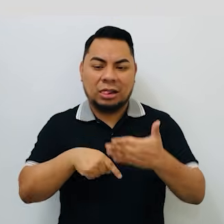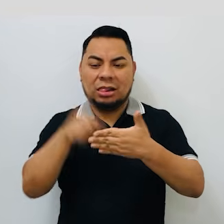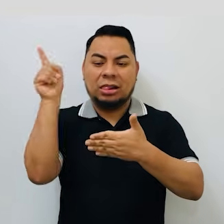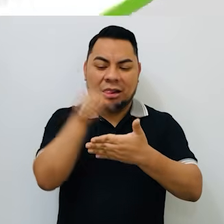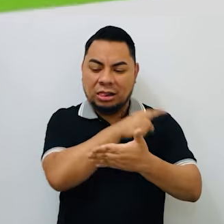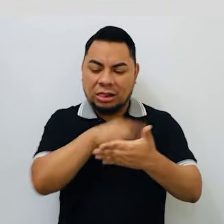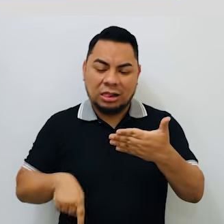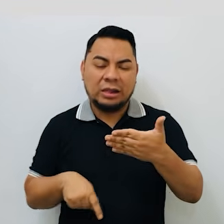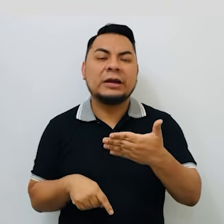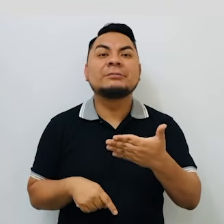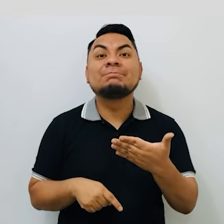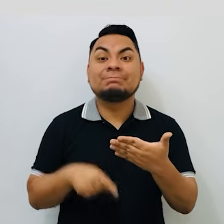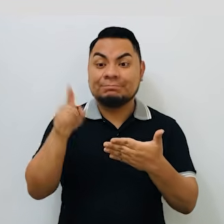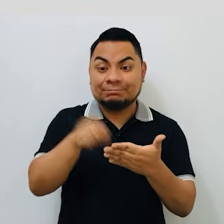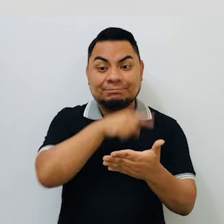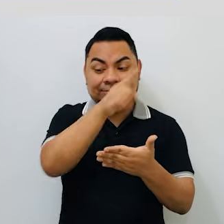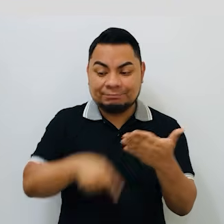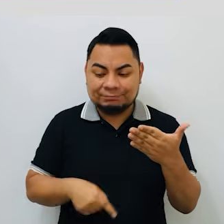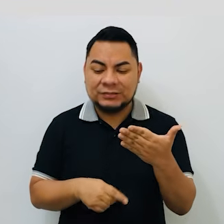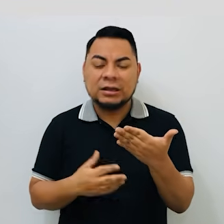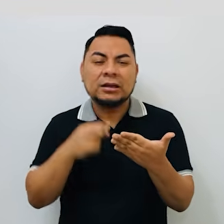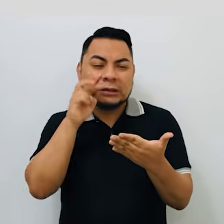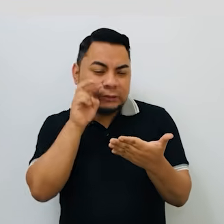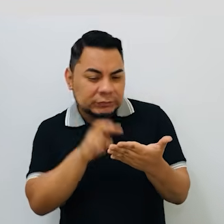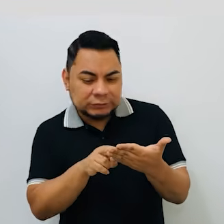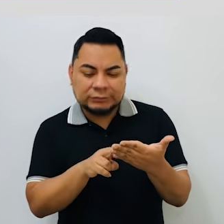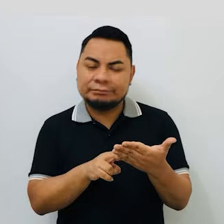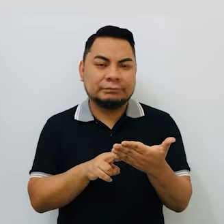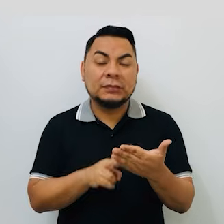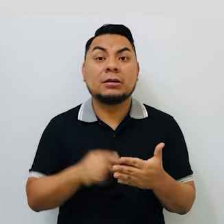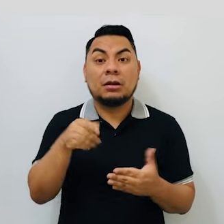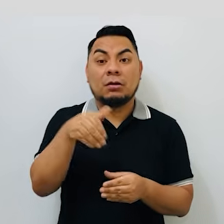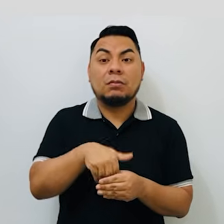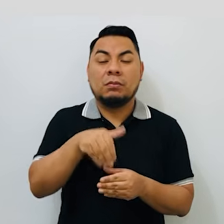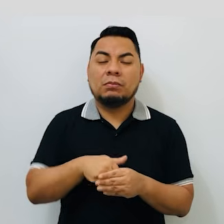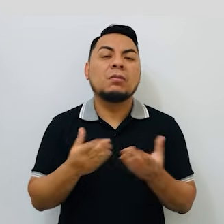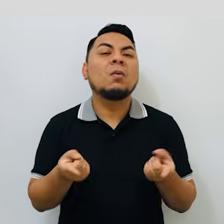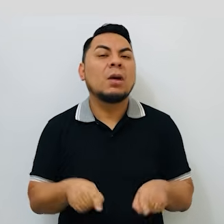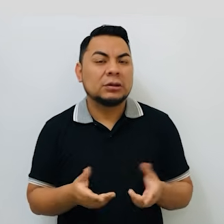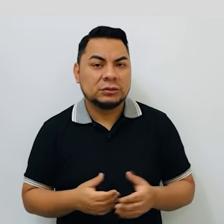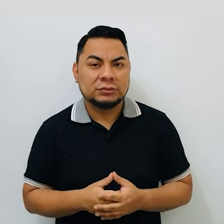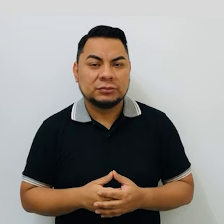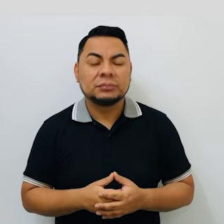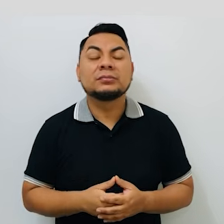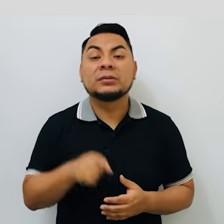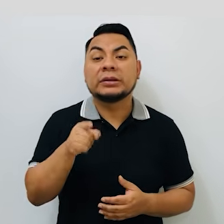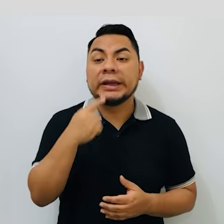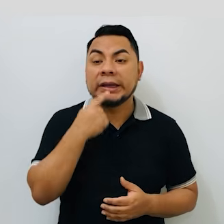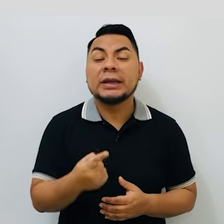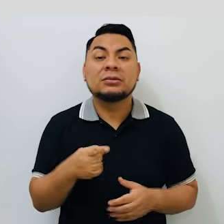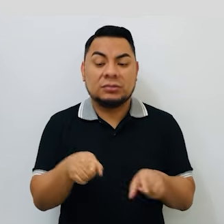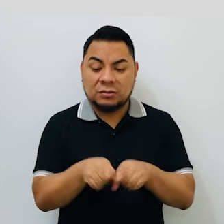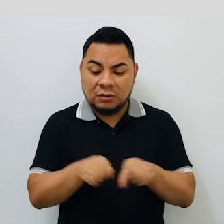o están remarcadas. Si la marca es tenue pero visible. Los votos son nulos cuando